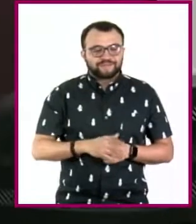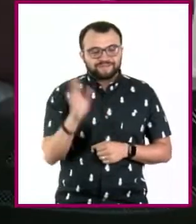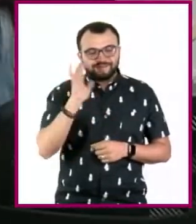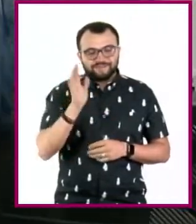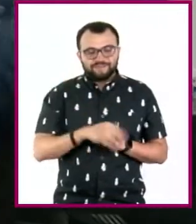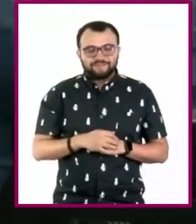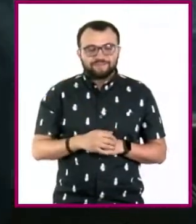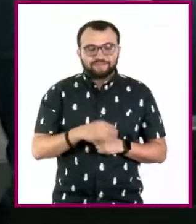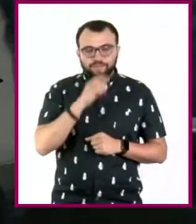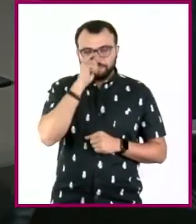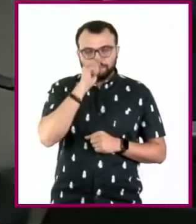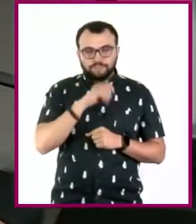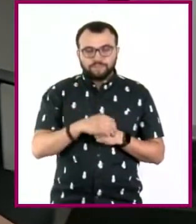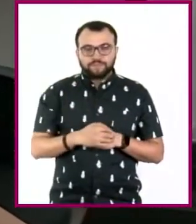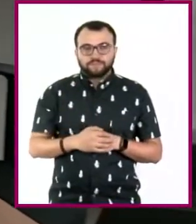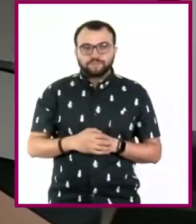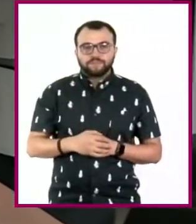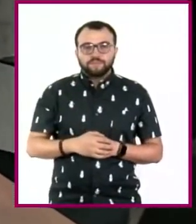Bye, chicos.